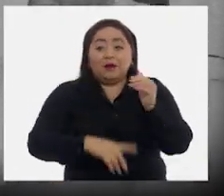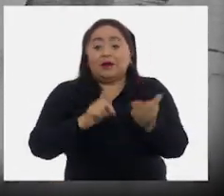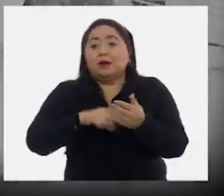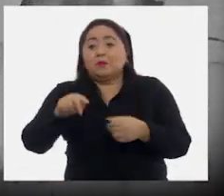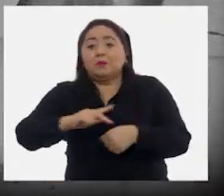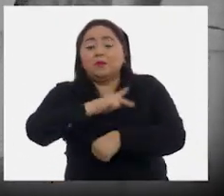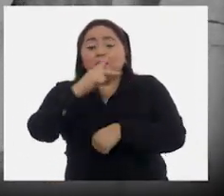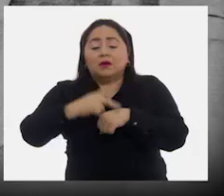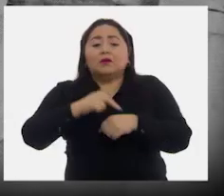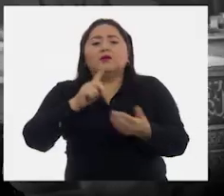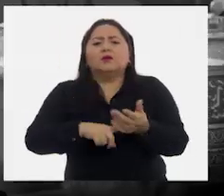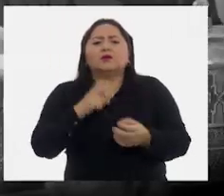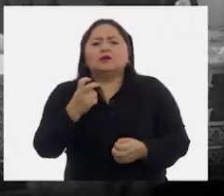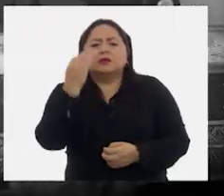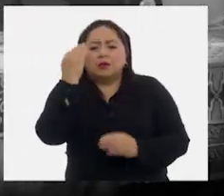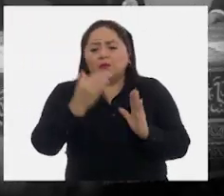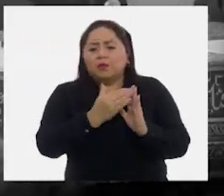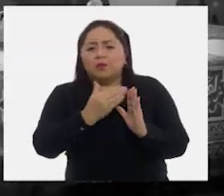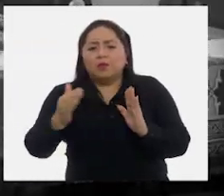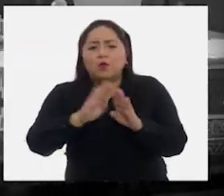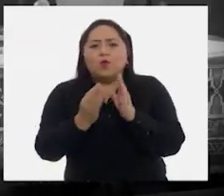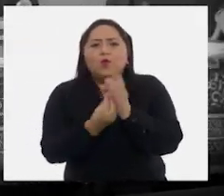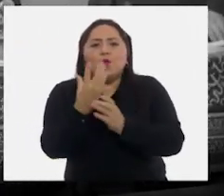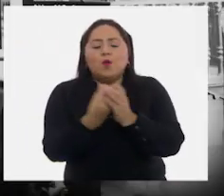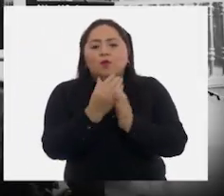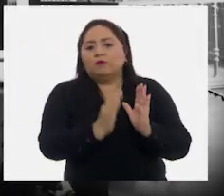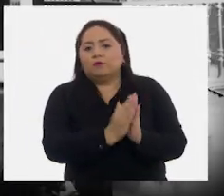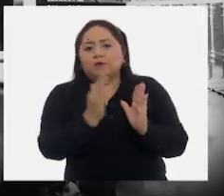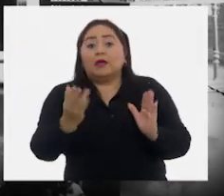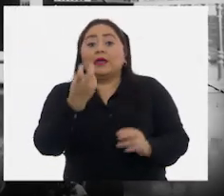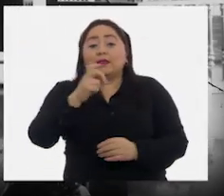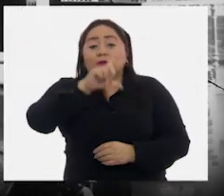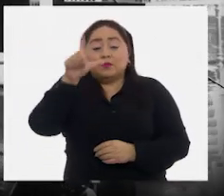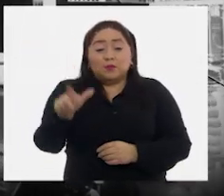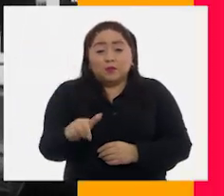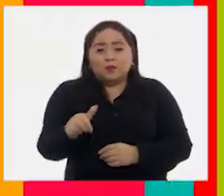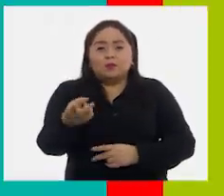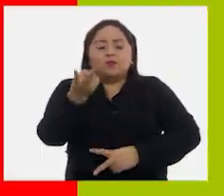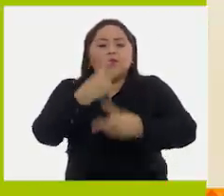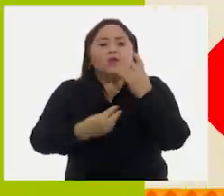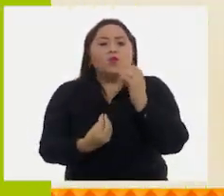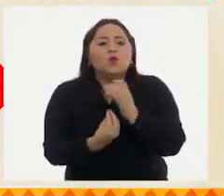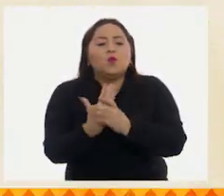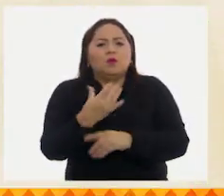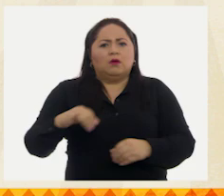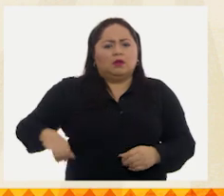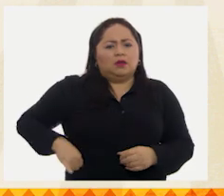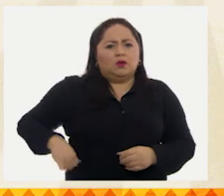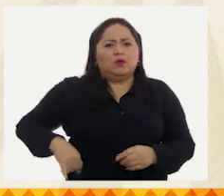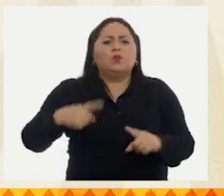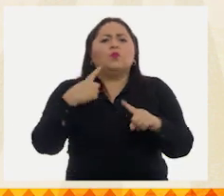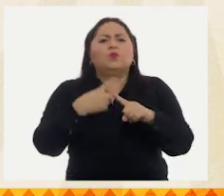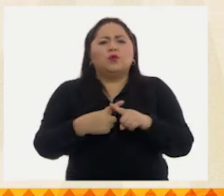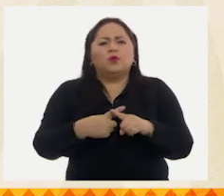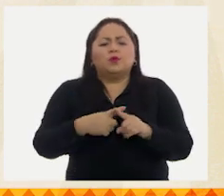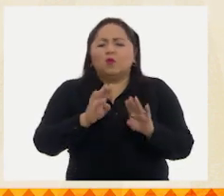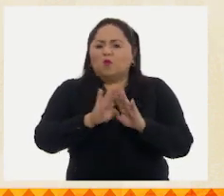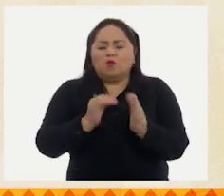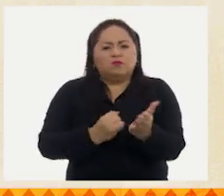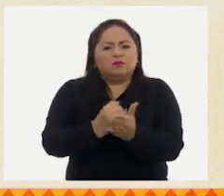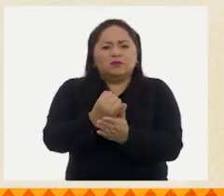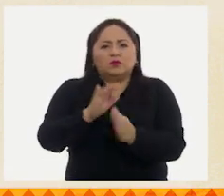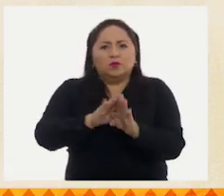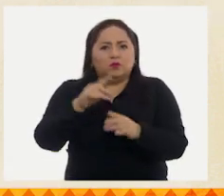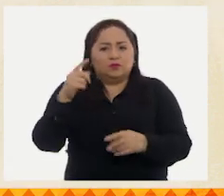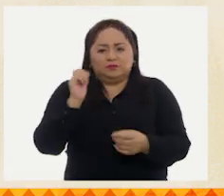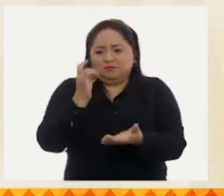país se encontraba en un periodo de reestructuración. Fue entonces que surgió un interés por cuestionar y definir